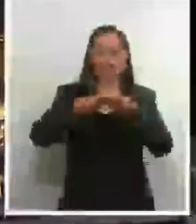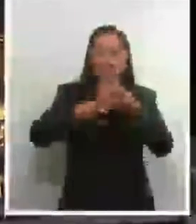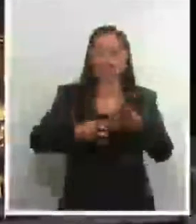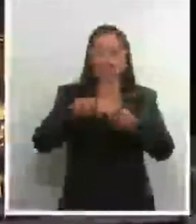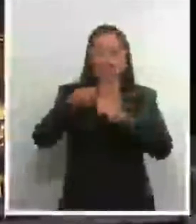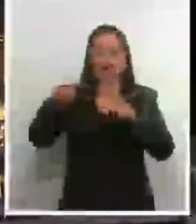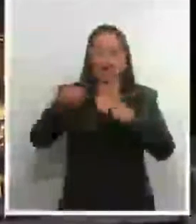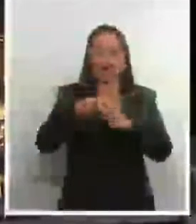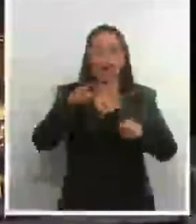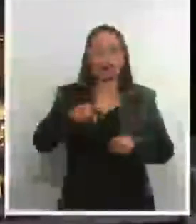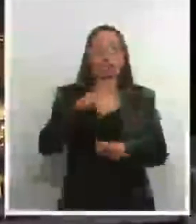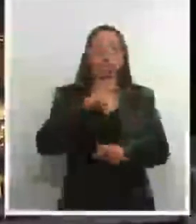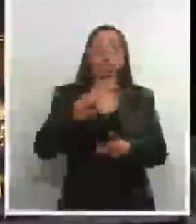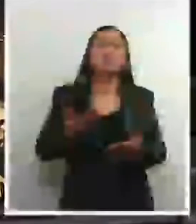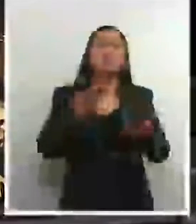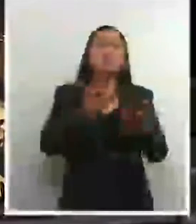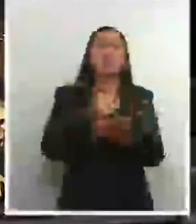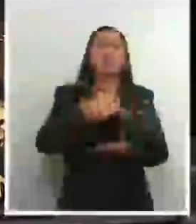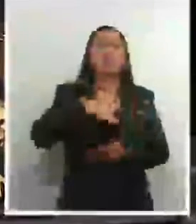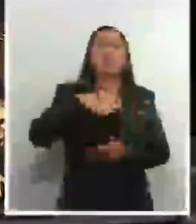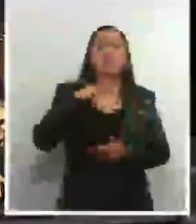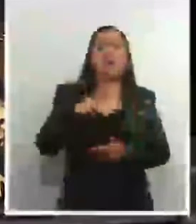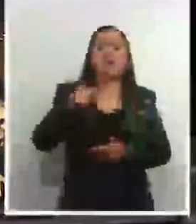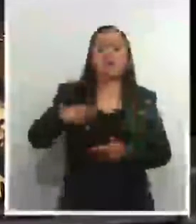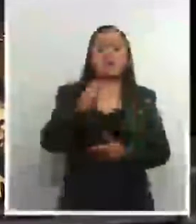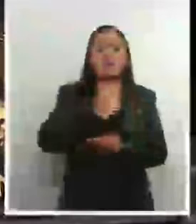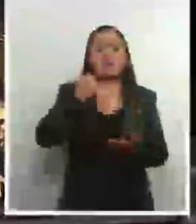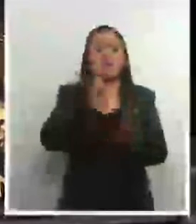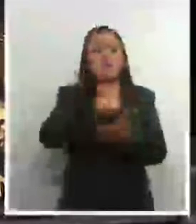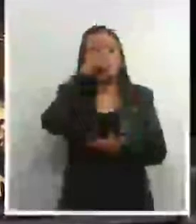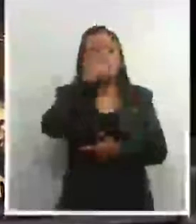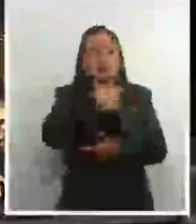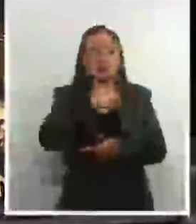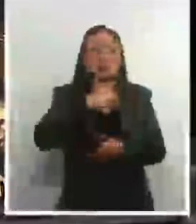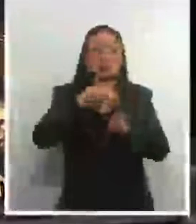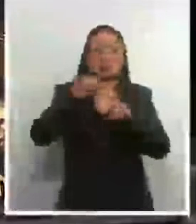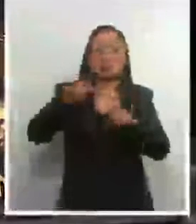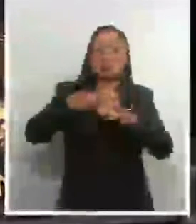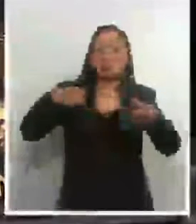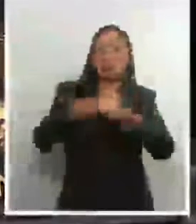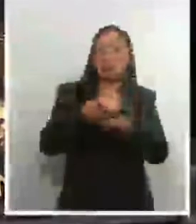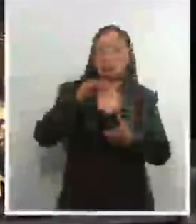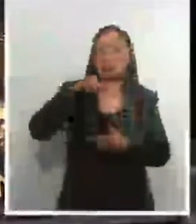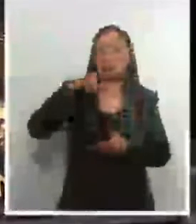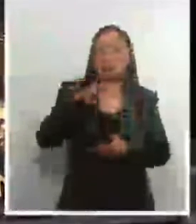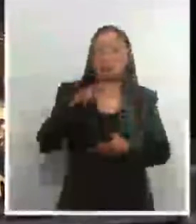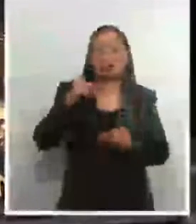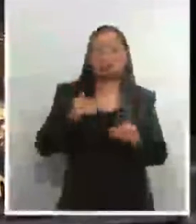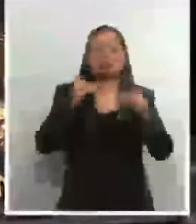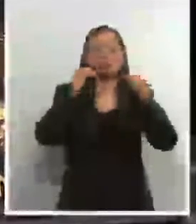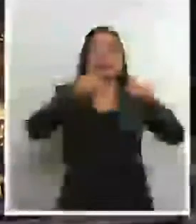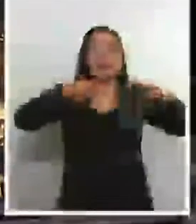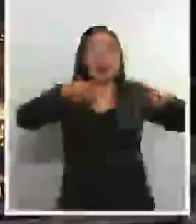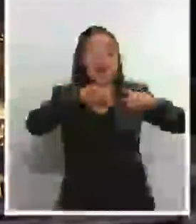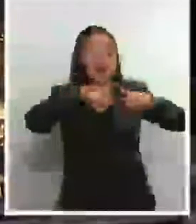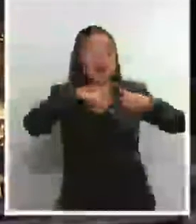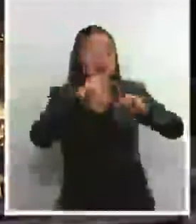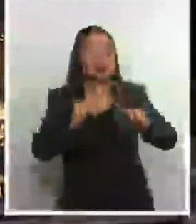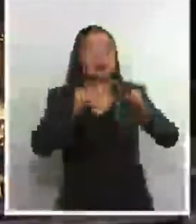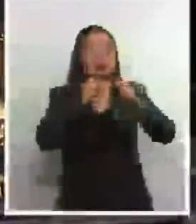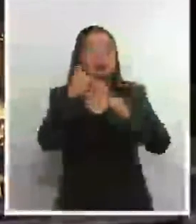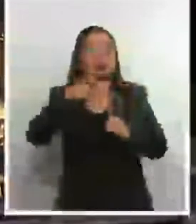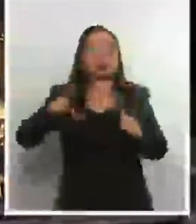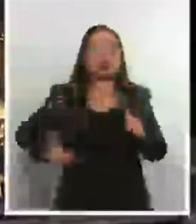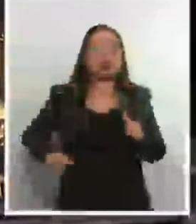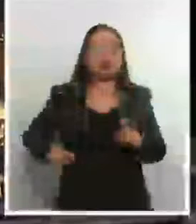orden, que el Ministerio Público de la Ciudad de México se organice en una Fiscalía General como un organismo público.